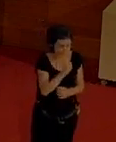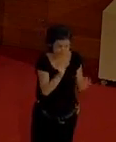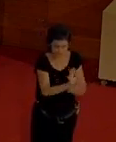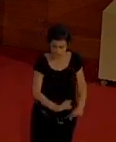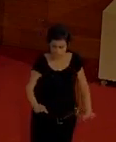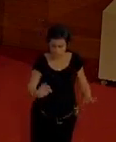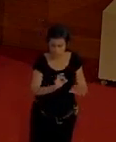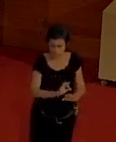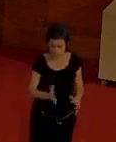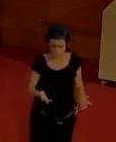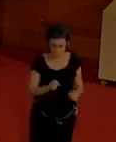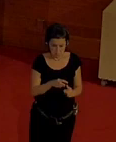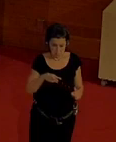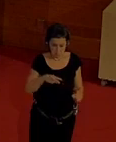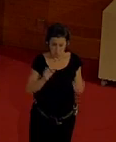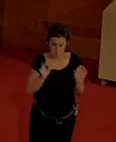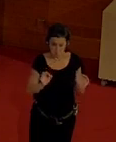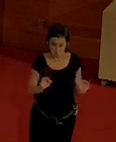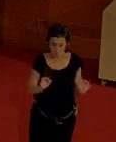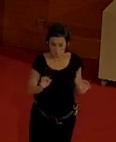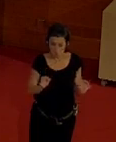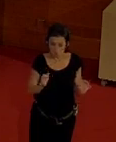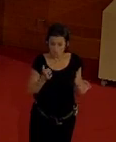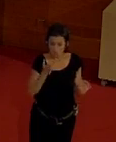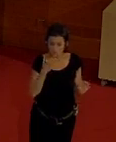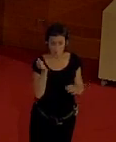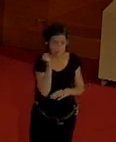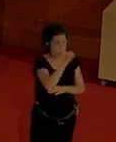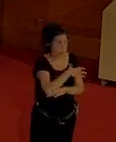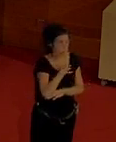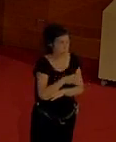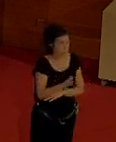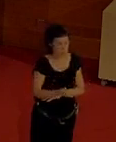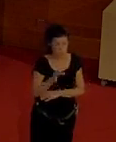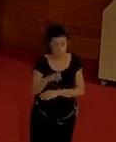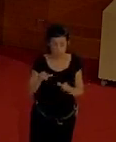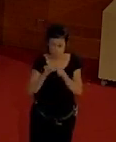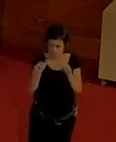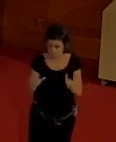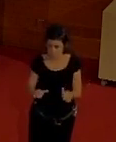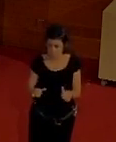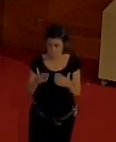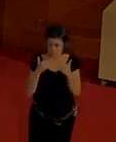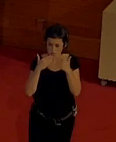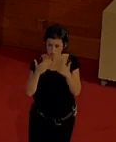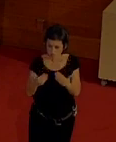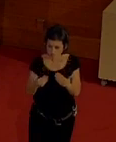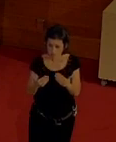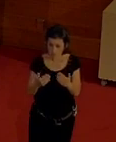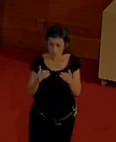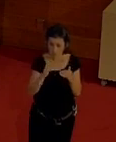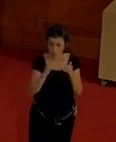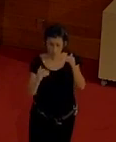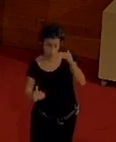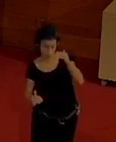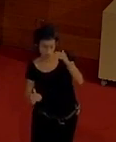ese punto de vista si no es no lo está y el modelo no le permite cerrar las brechas que todavía la desventaja que todavía